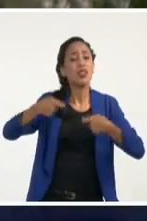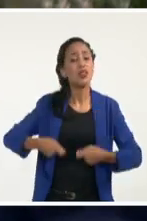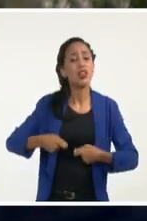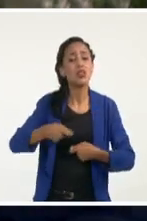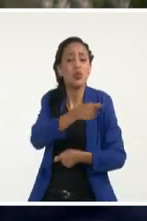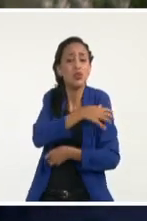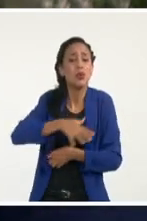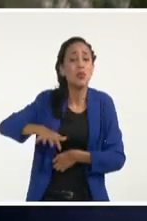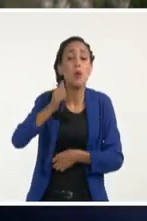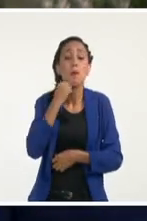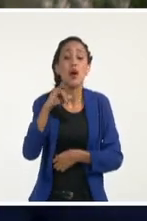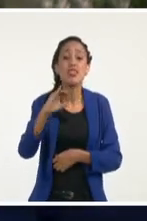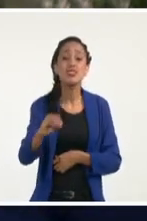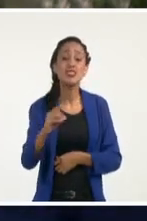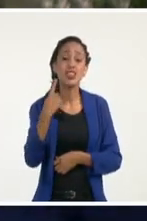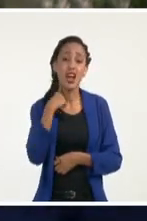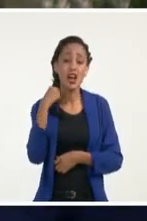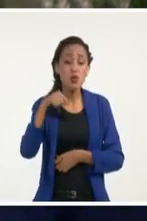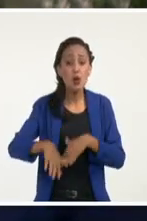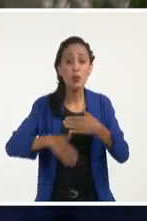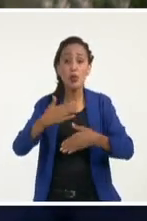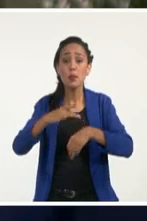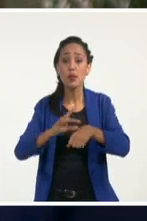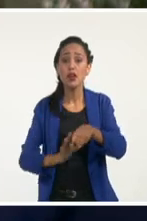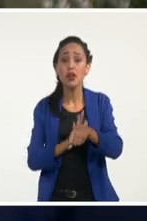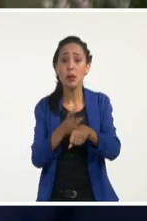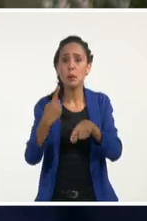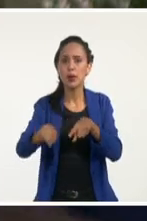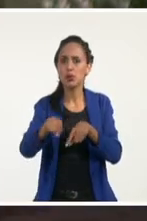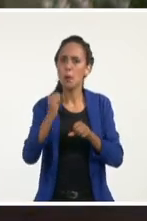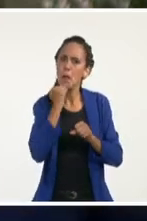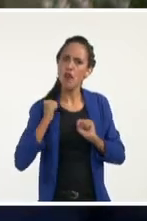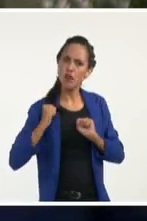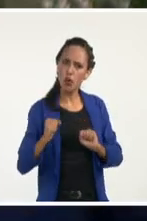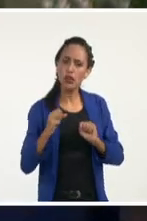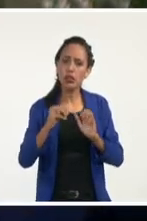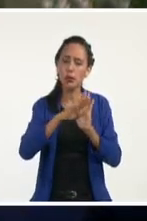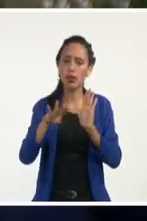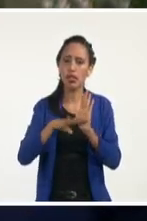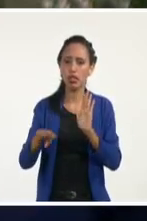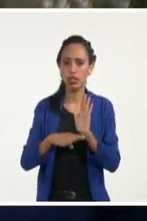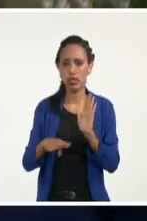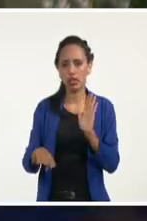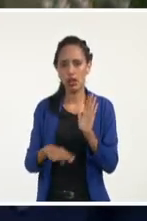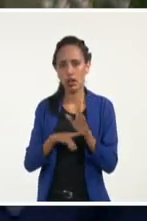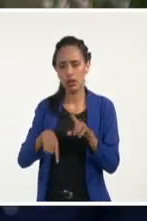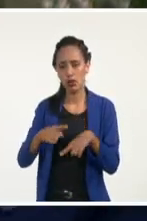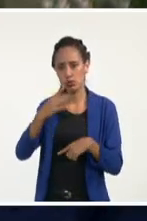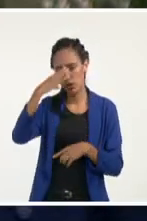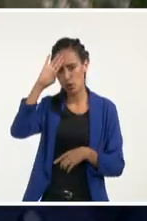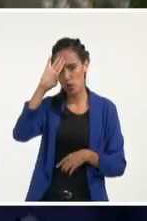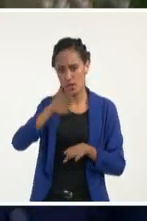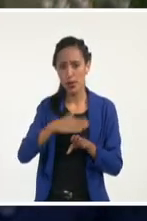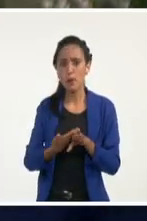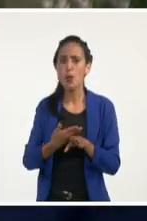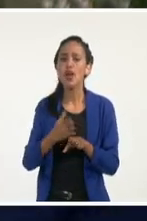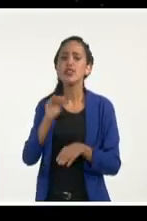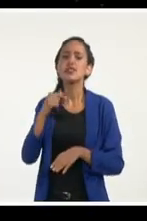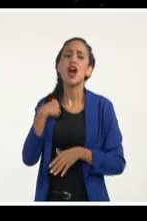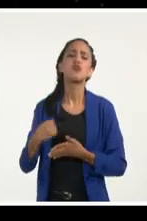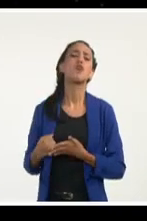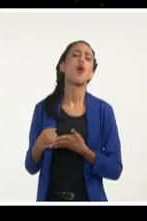años, la recrudezcas en medio de una situación tan compleja como la pandemia y te quieras presentar como el gran salvador, levántame